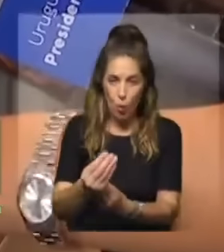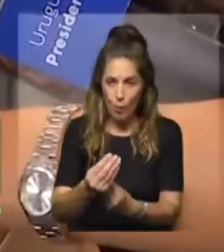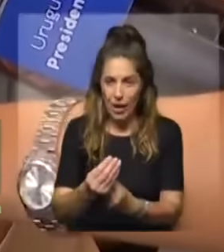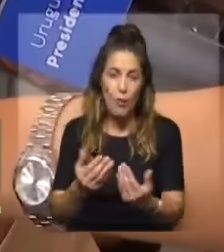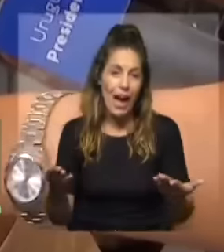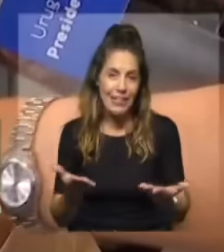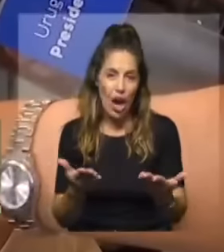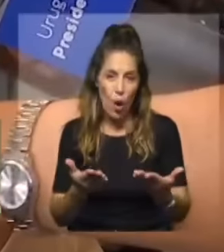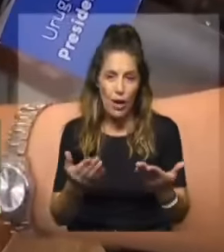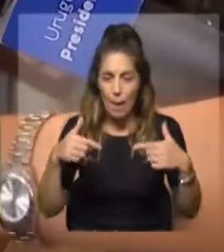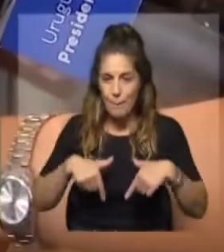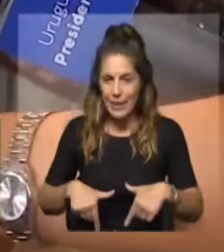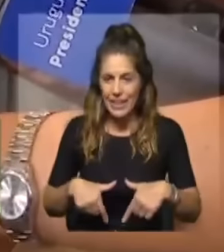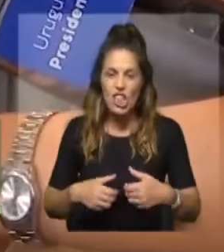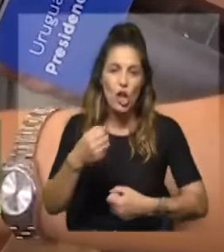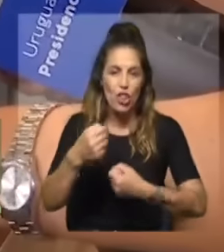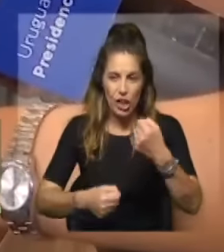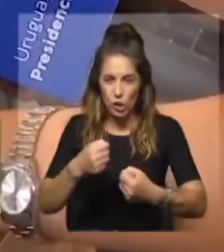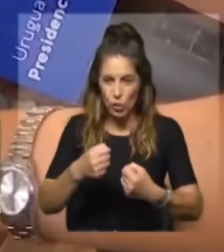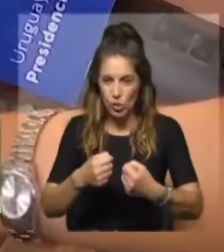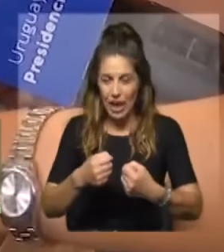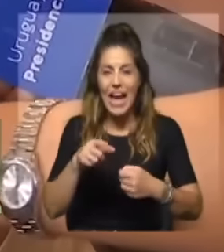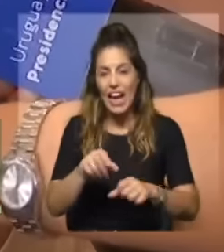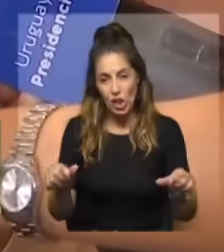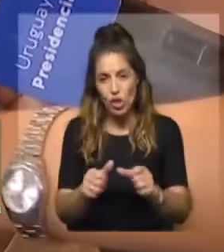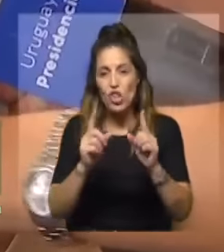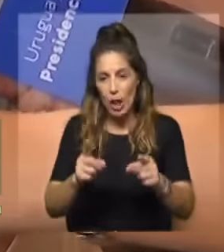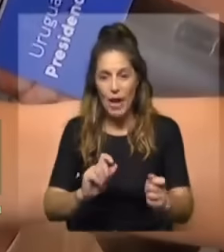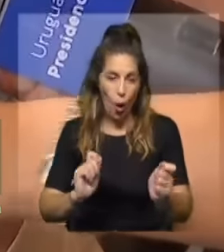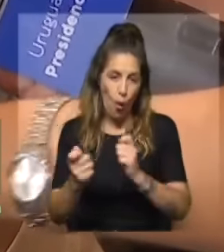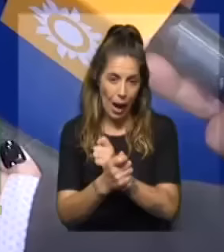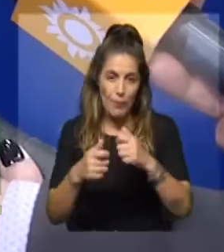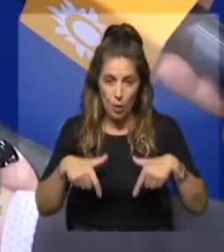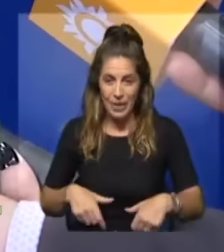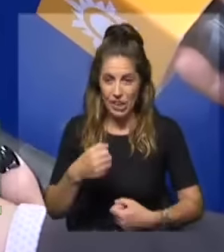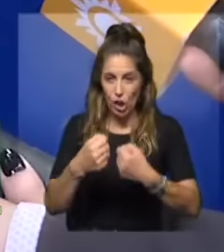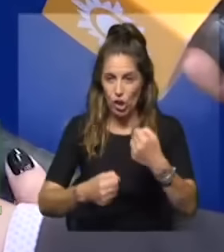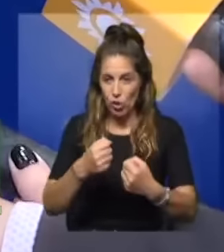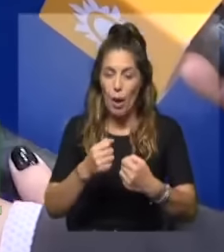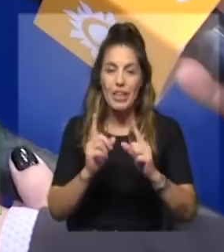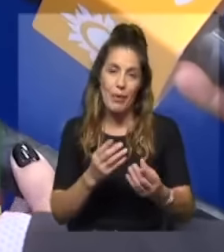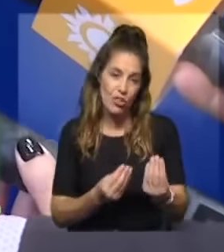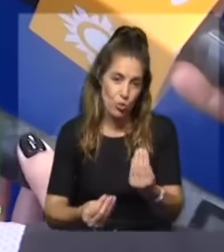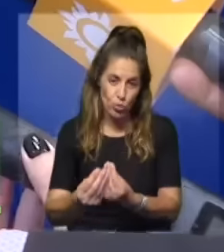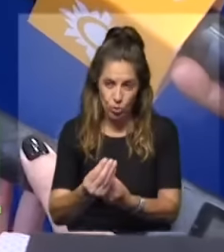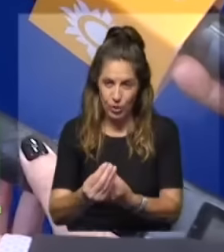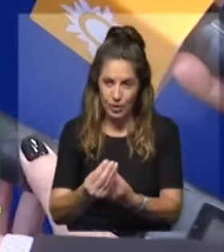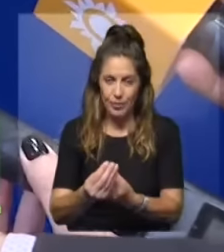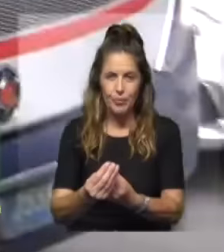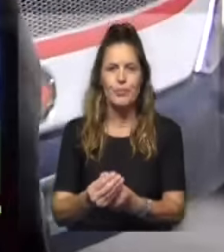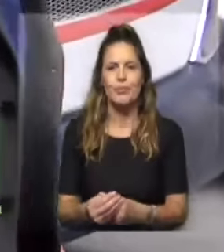el hasta entonces ministro de Industria Omar paganini y esto provocó también un cambio en esa cartera porque debió ser sustituido por Elisa